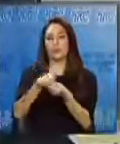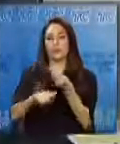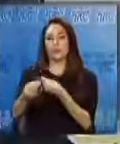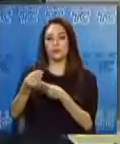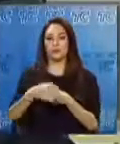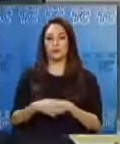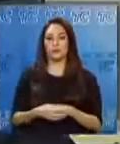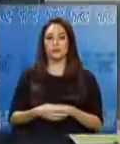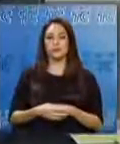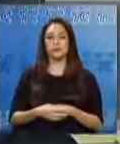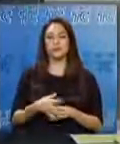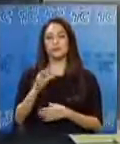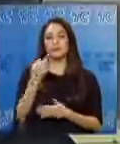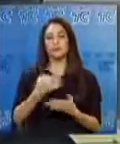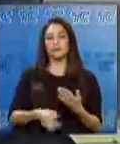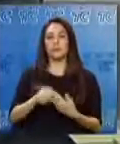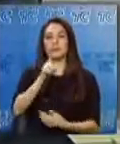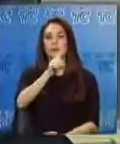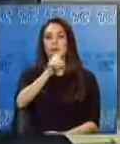un valor devuelto de un total de